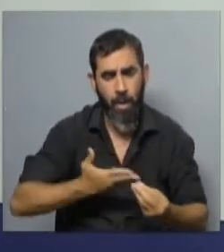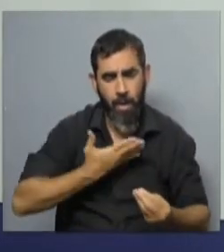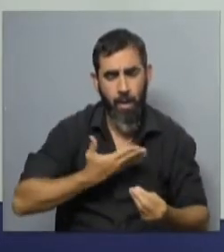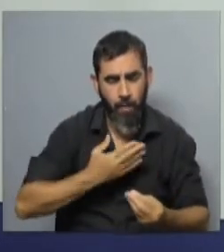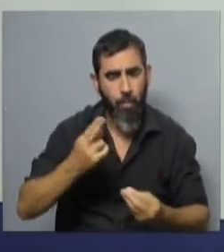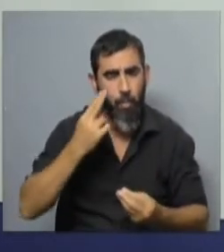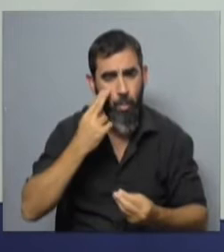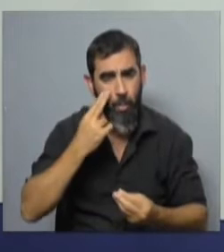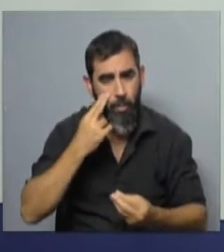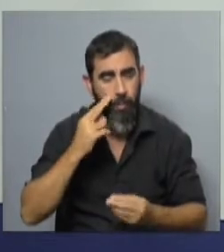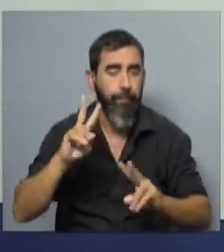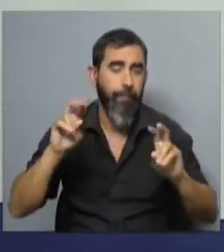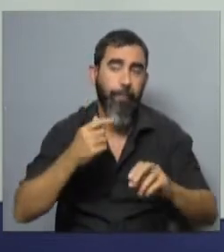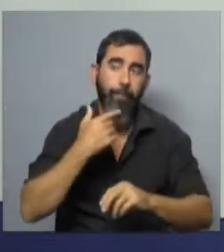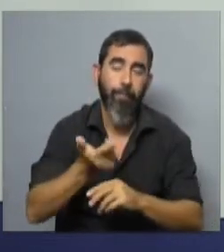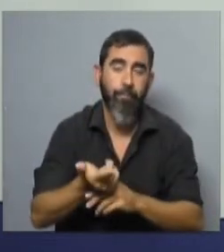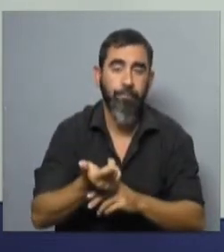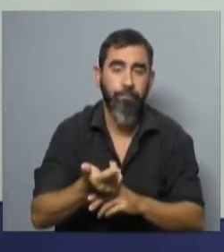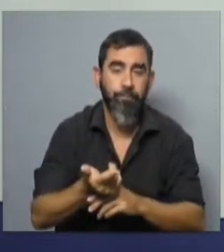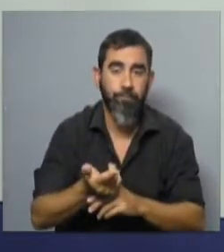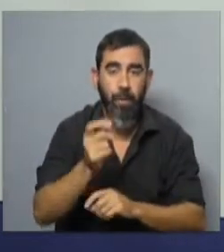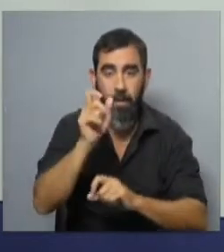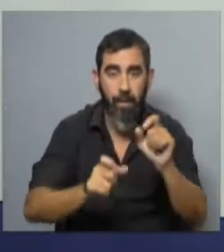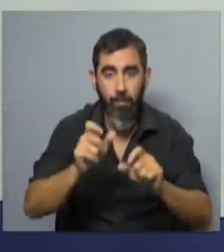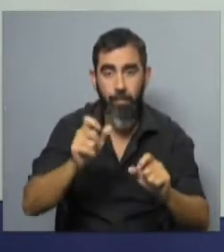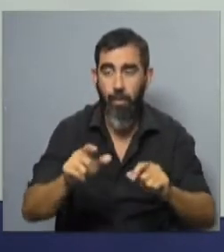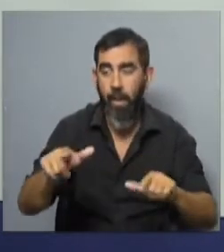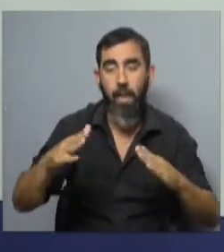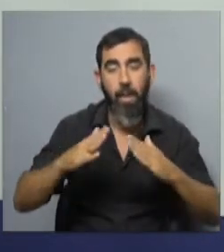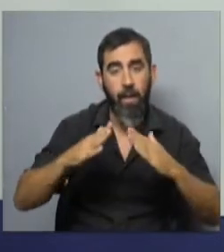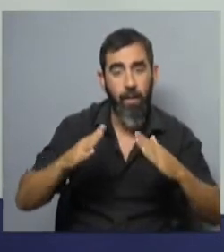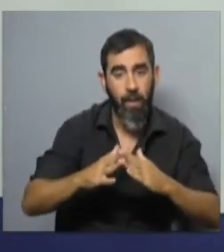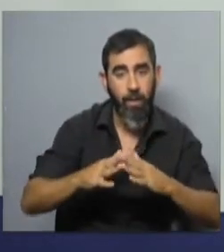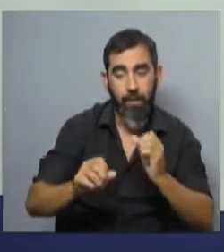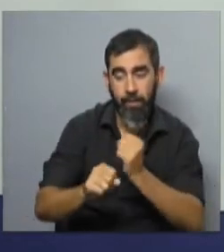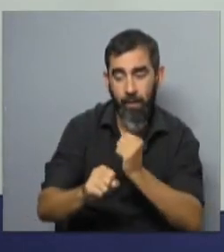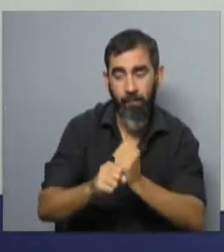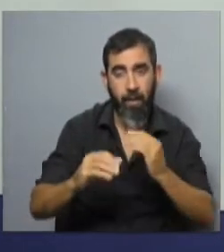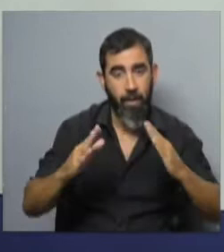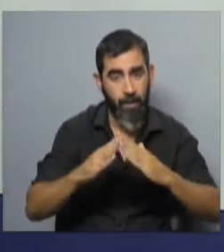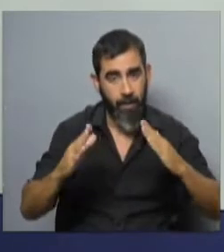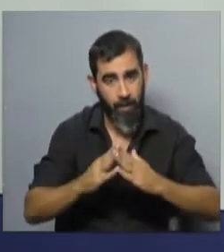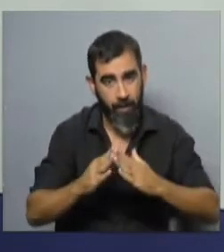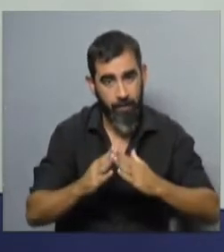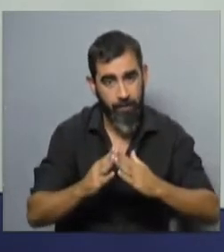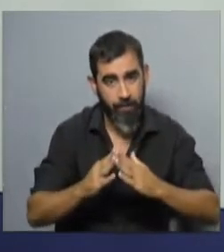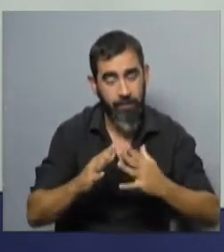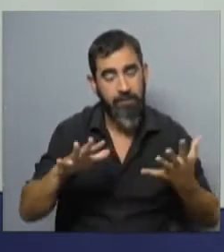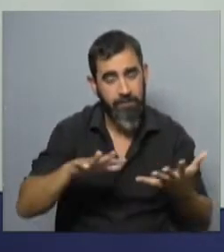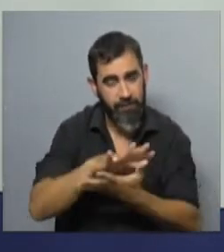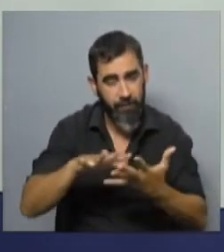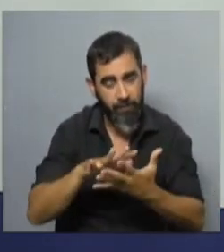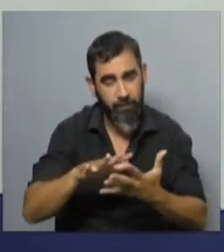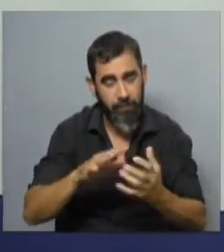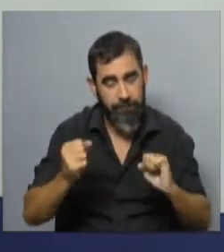de convivencia que tenían que ver, por ejemplo, con que la gente estaba en sus casas, tenía que trabajar desde sus casas, estaba viviendo una situación de